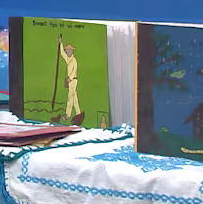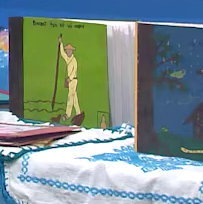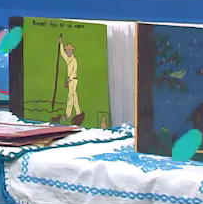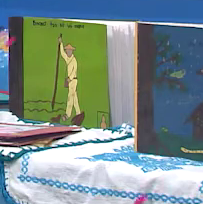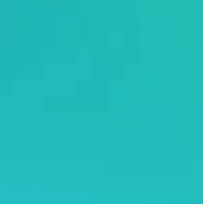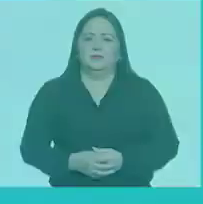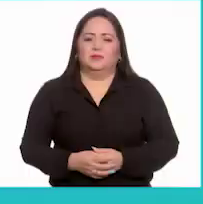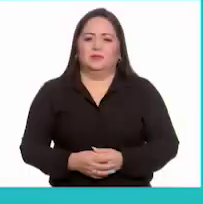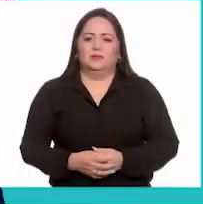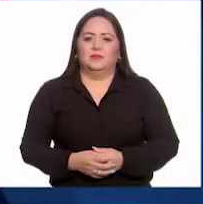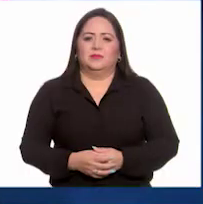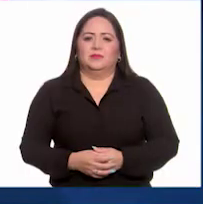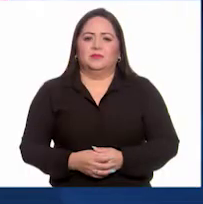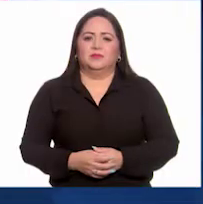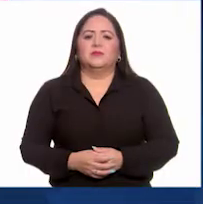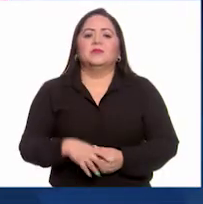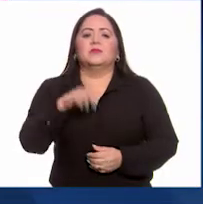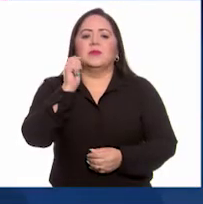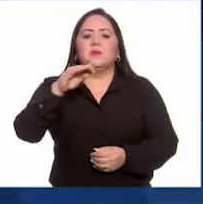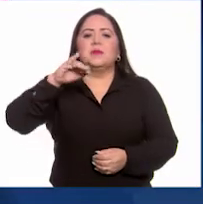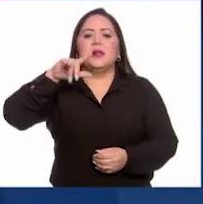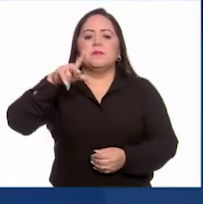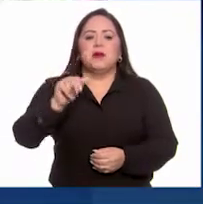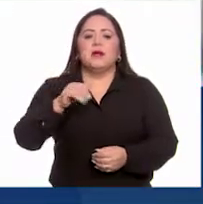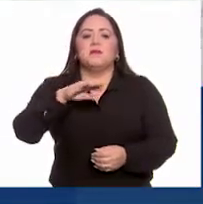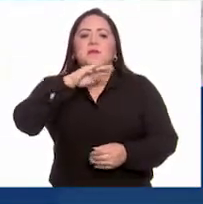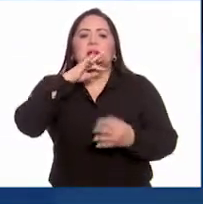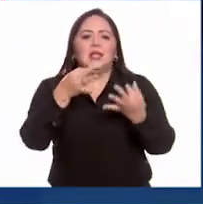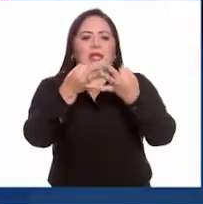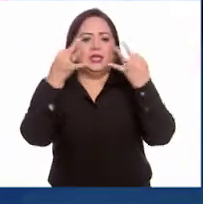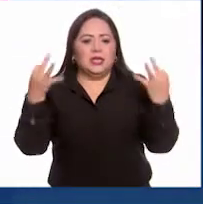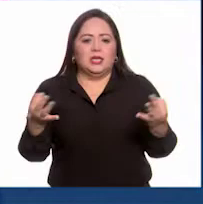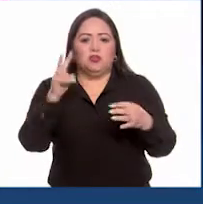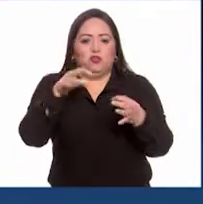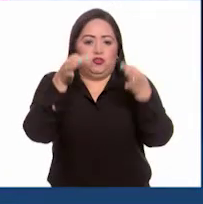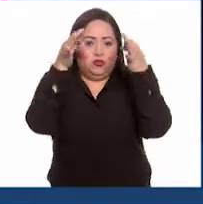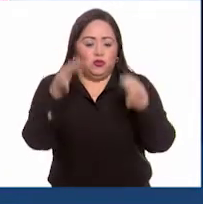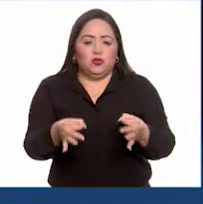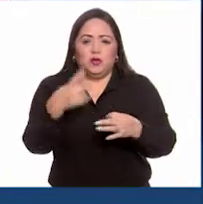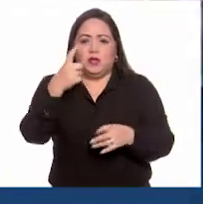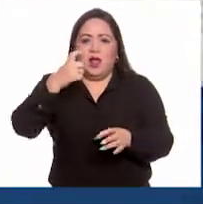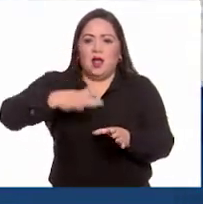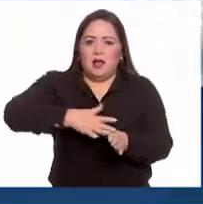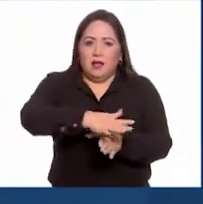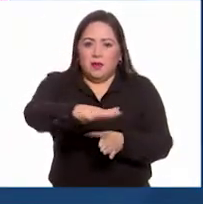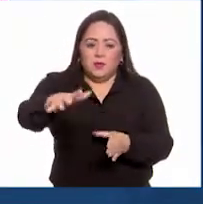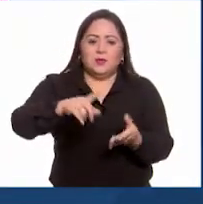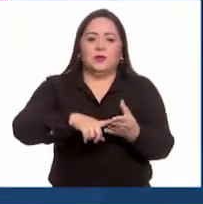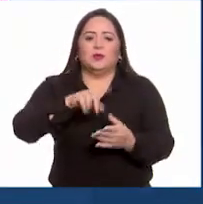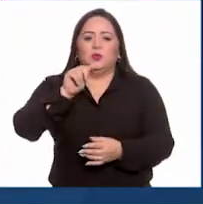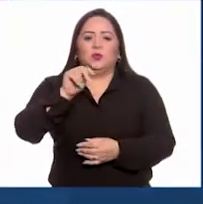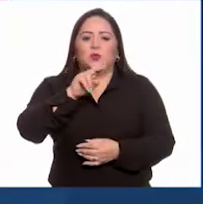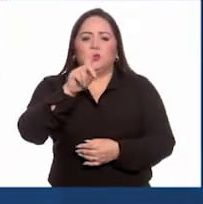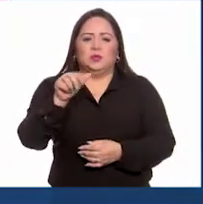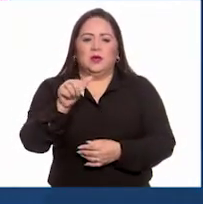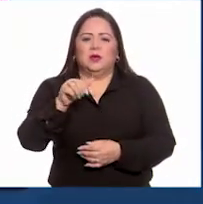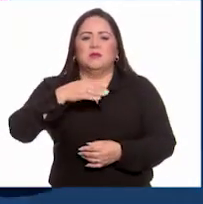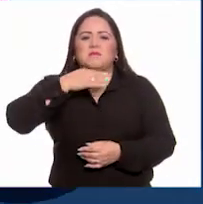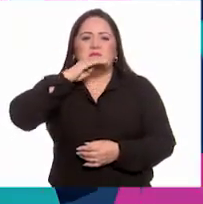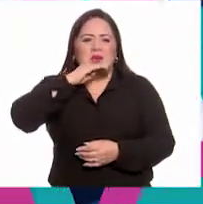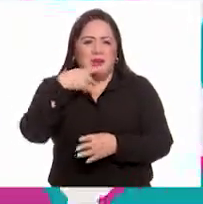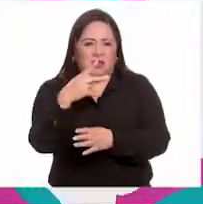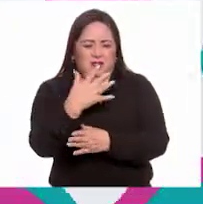Los relatos son la milpa y la madre tierra, el origen de la laguna, la tusa trajo el